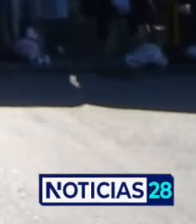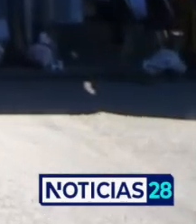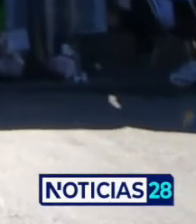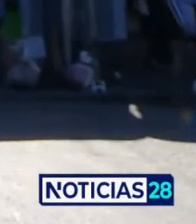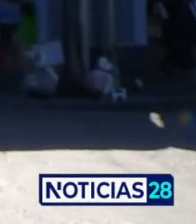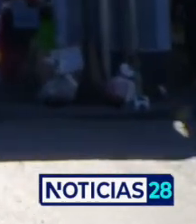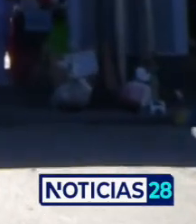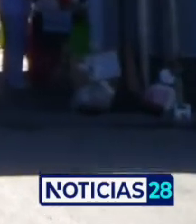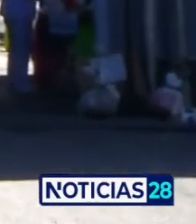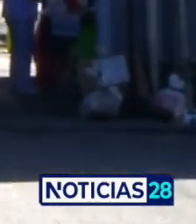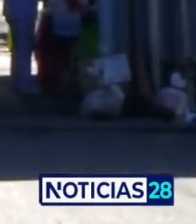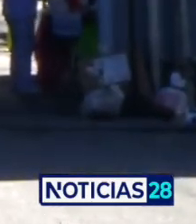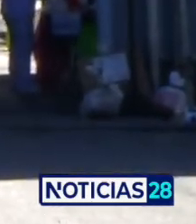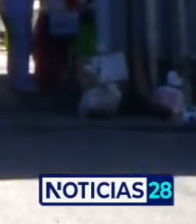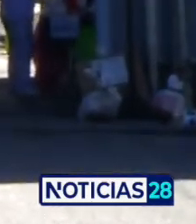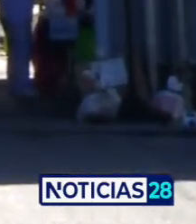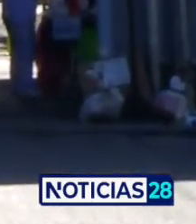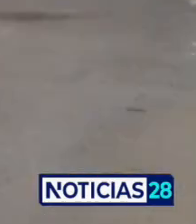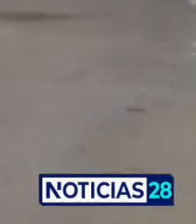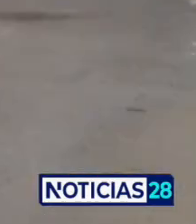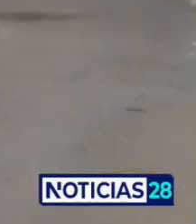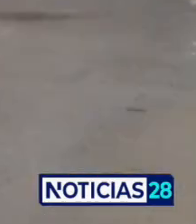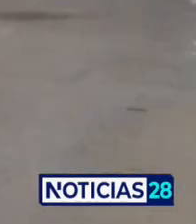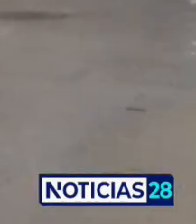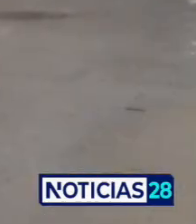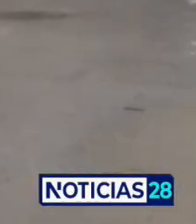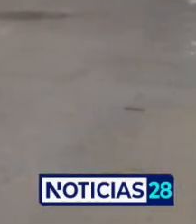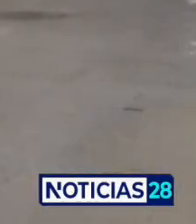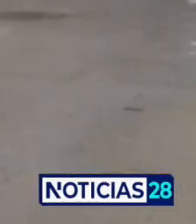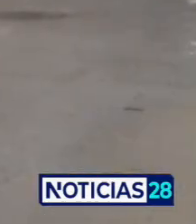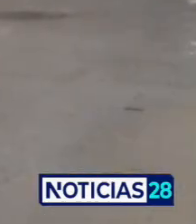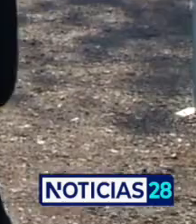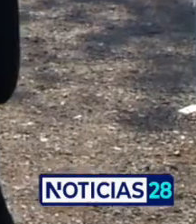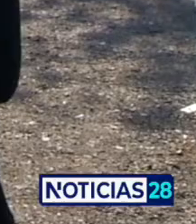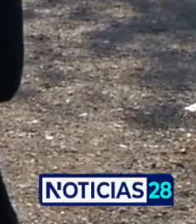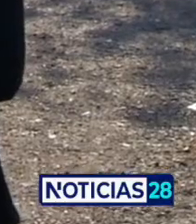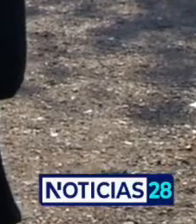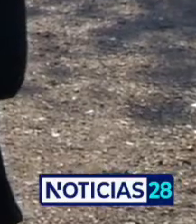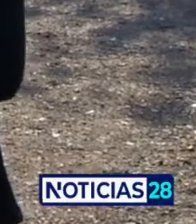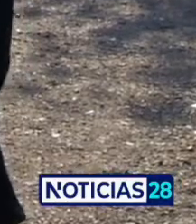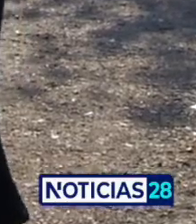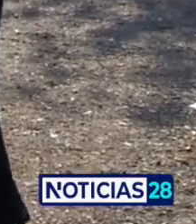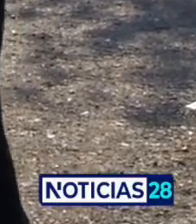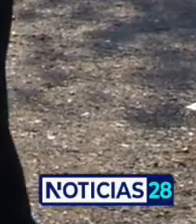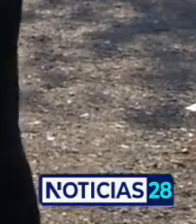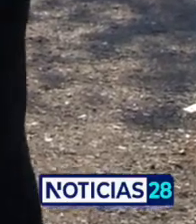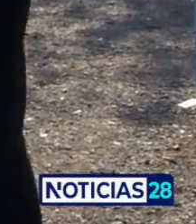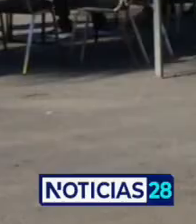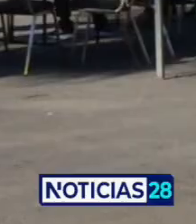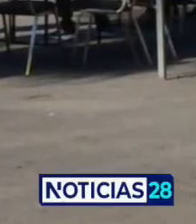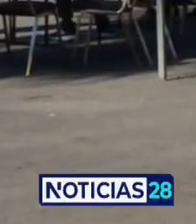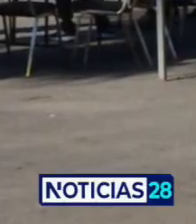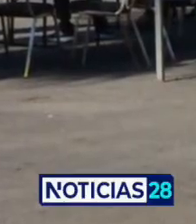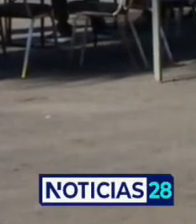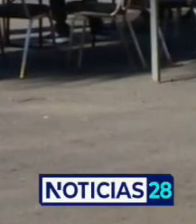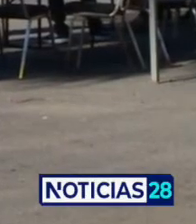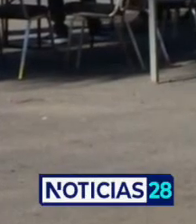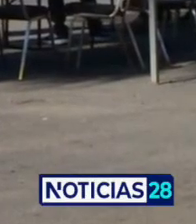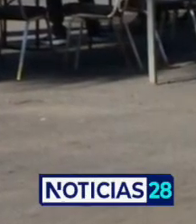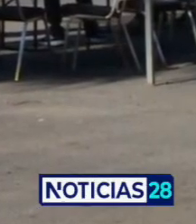inmunidad de rebaño con imágenes de alejandro martínez galloso cinthia salazar noticias 28